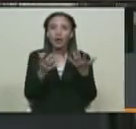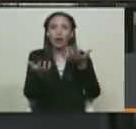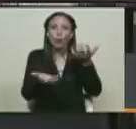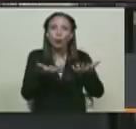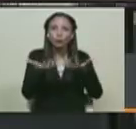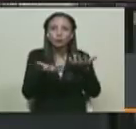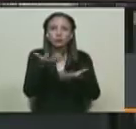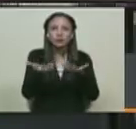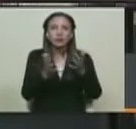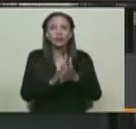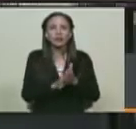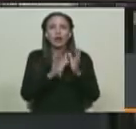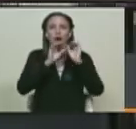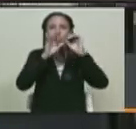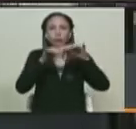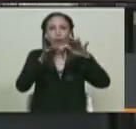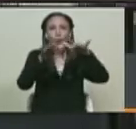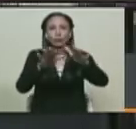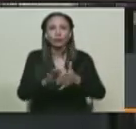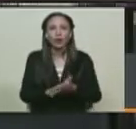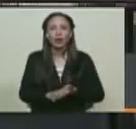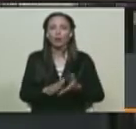para que le llegue a quien necesita.